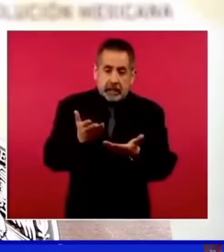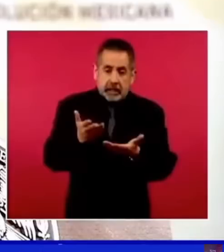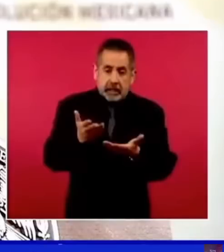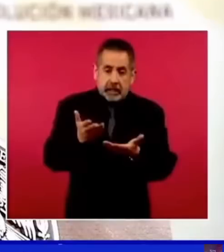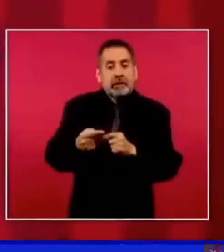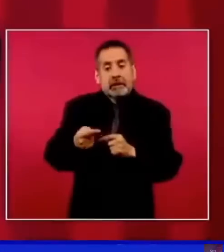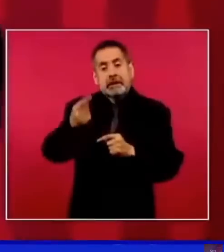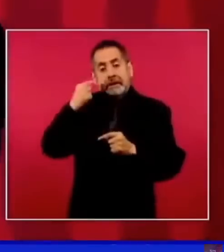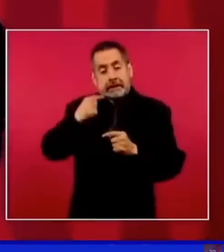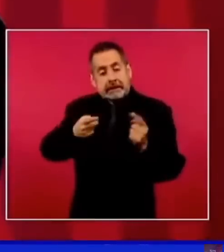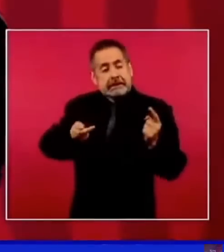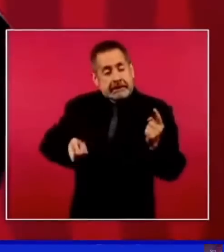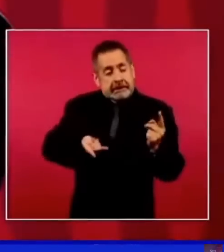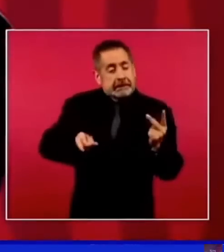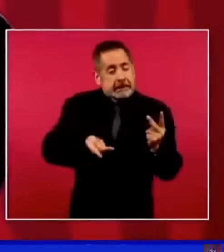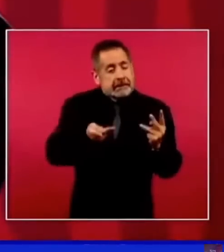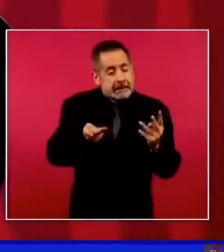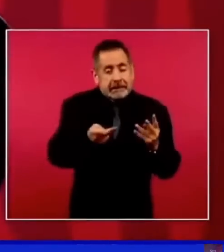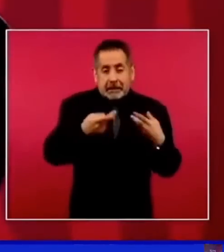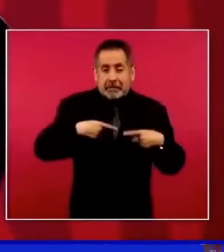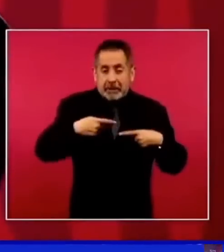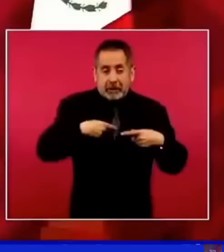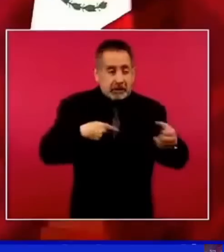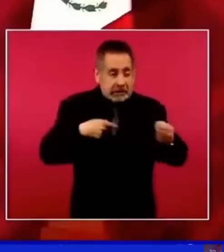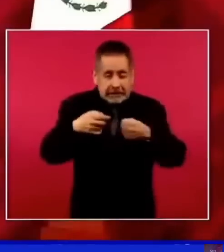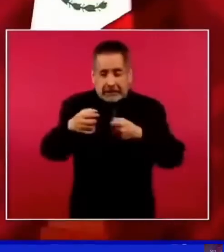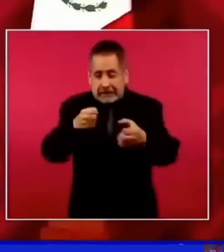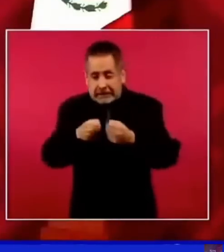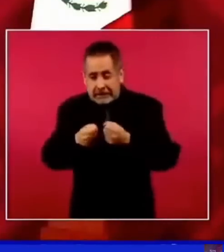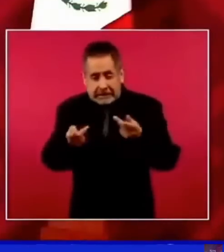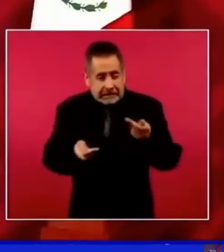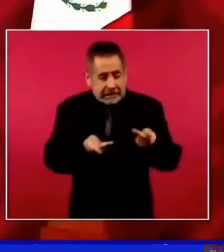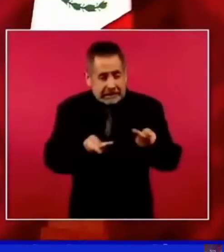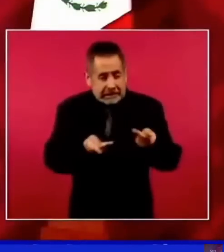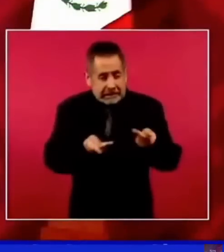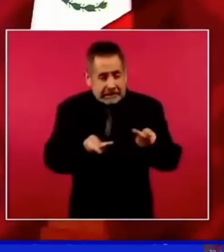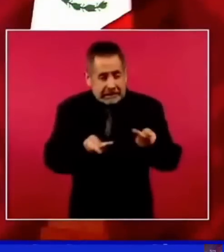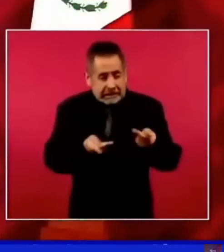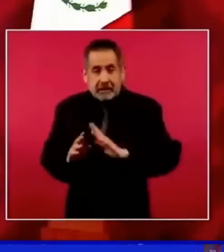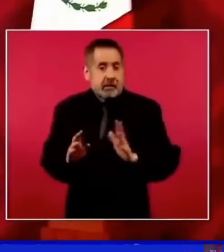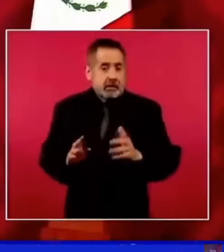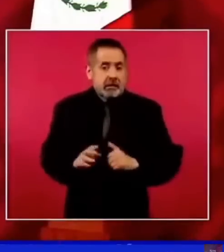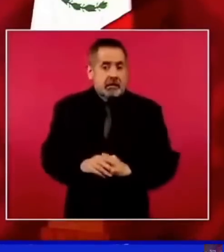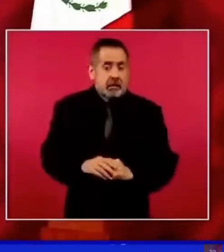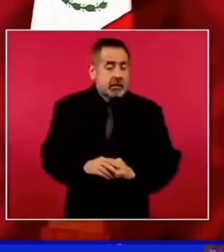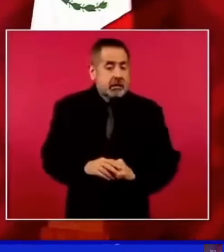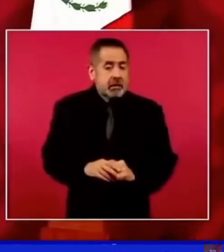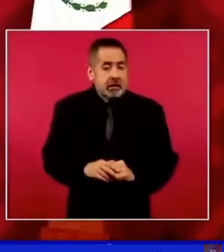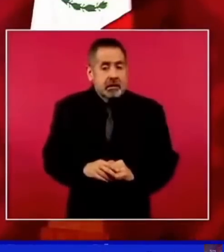volver a interrogar a quienes ya fueron